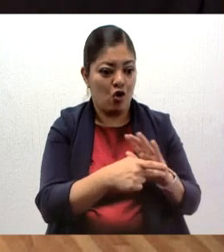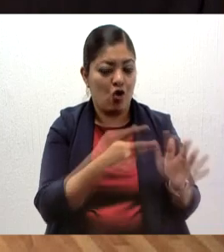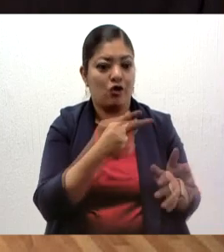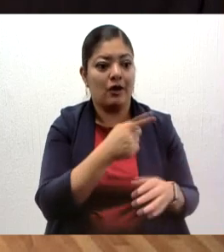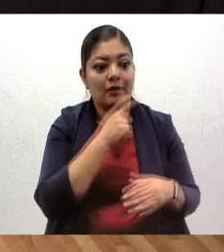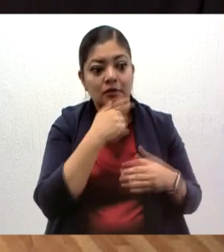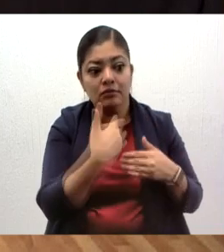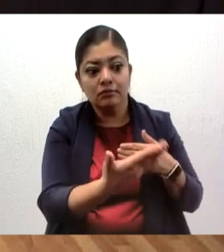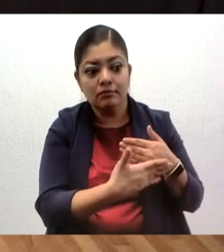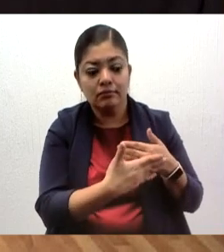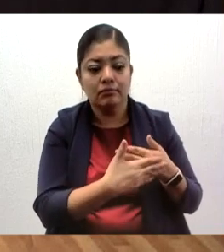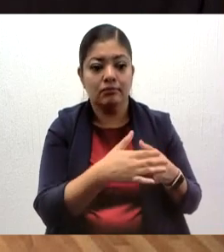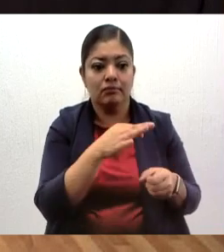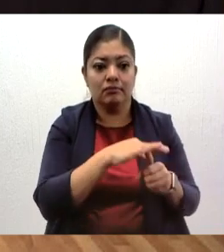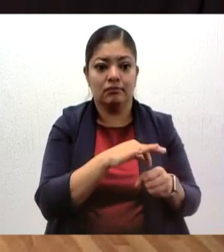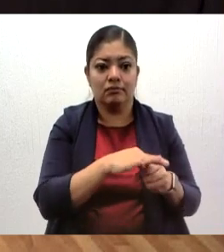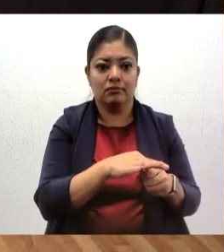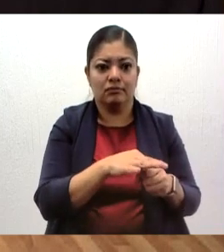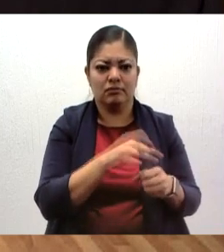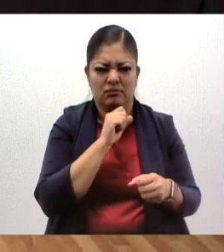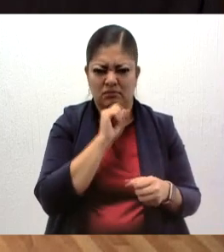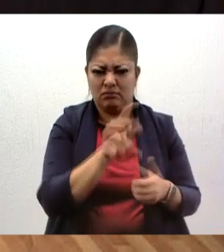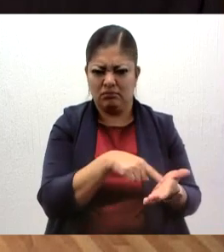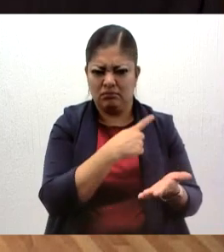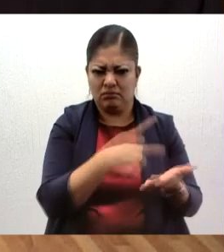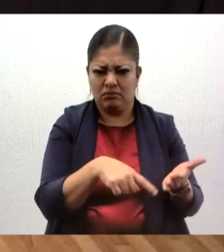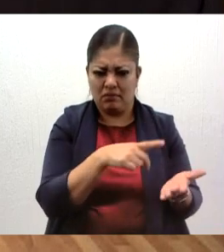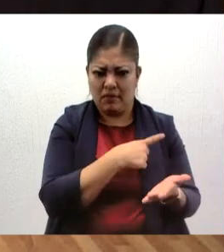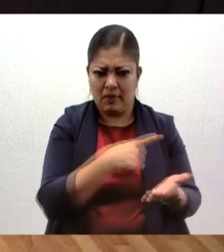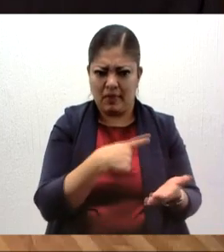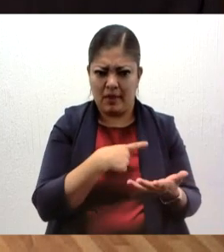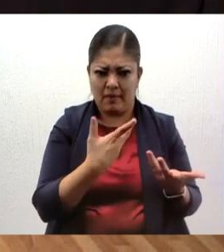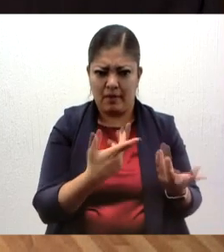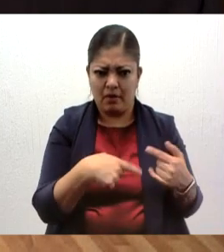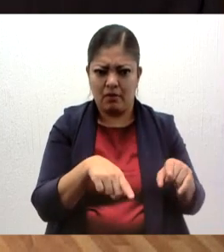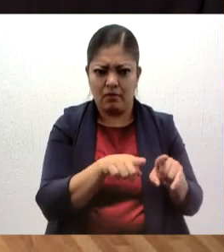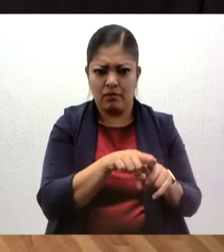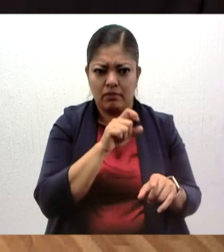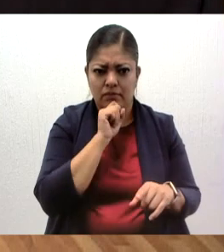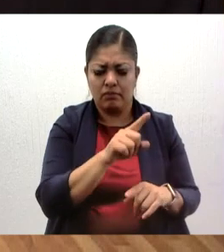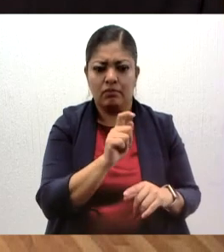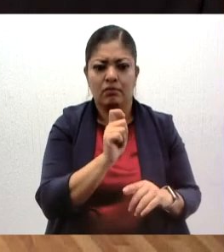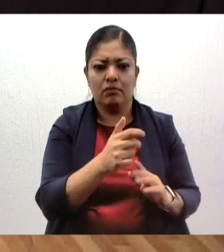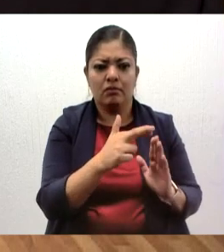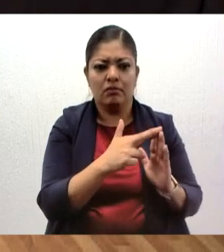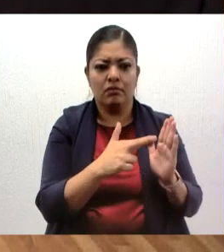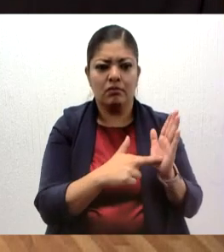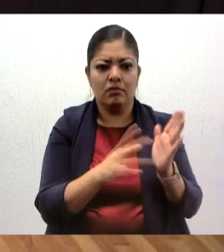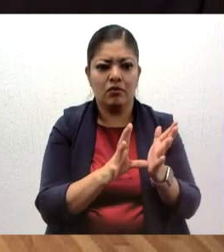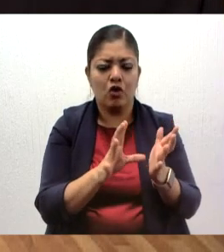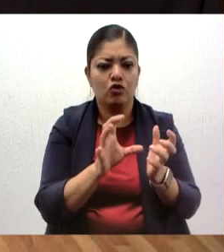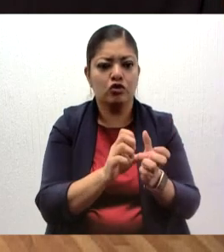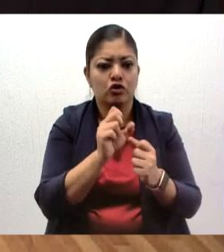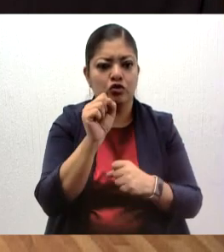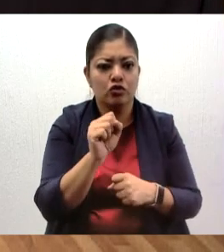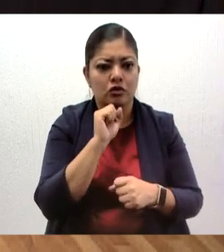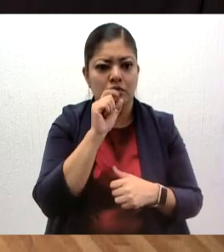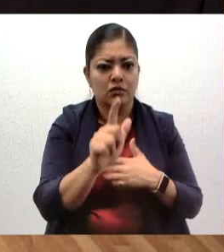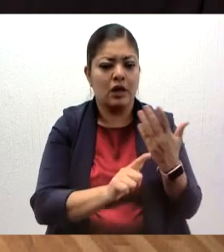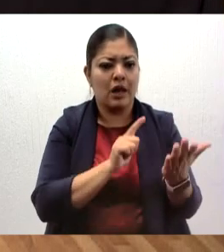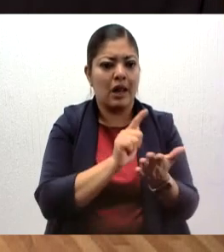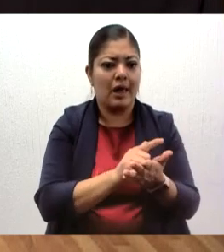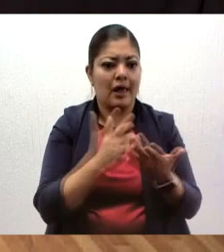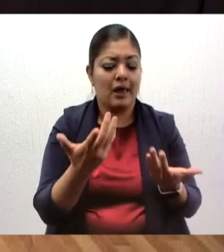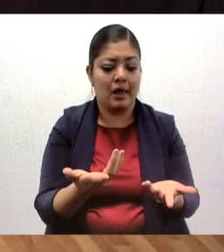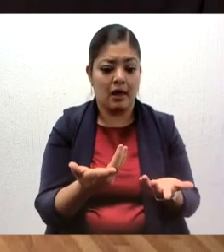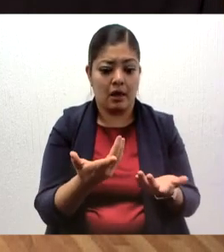planteando la suspensión como Debería ser y como Además está mandatado constitucionalmente y por las leyes electorales que la entrega